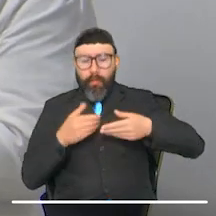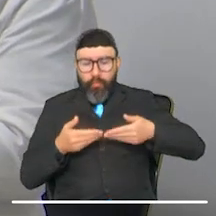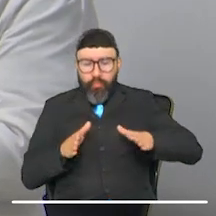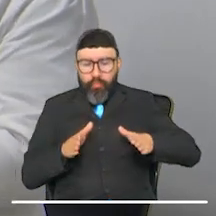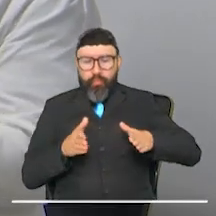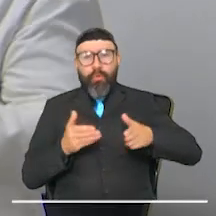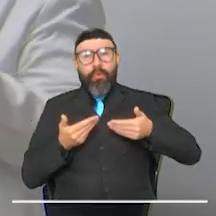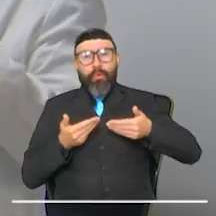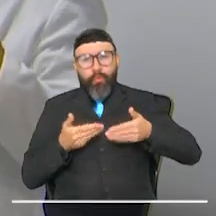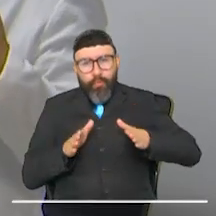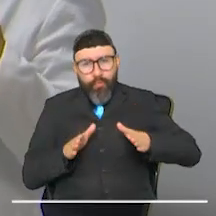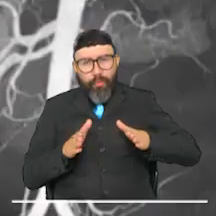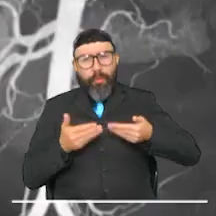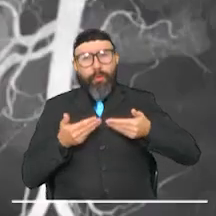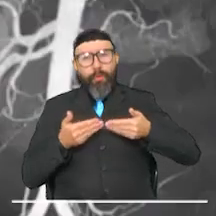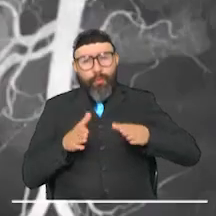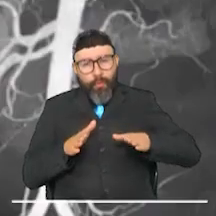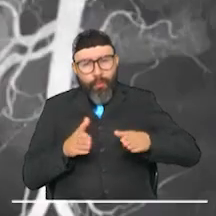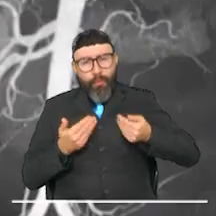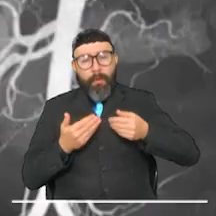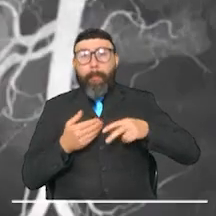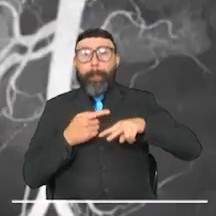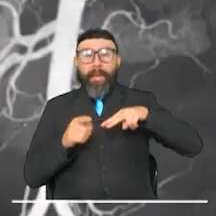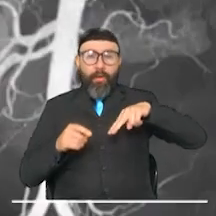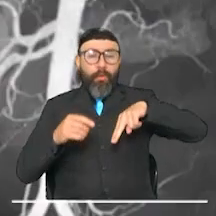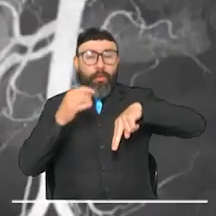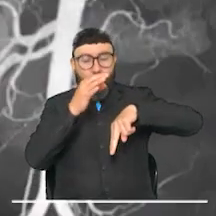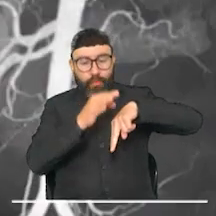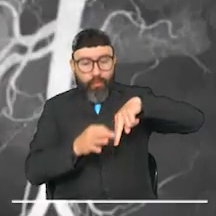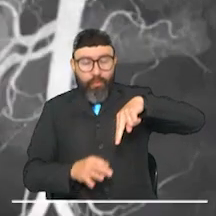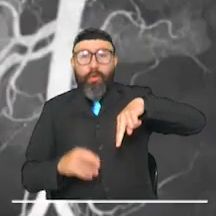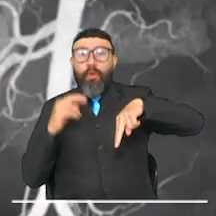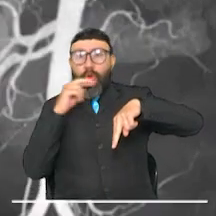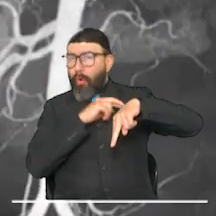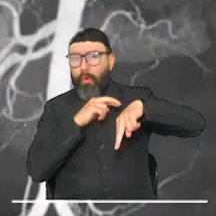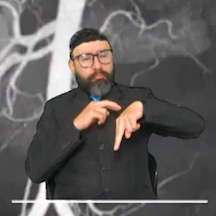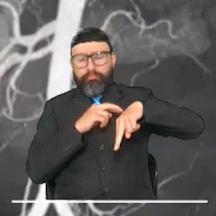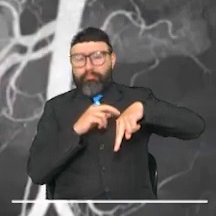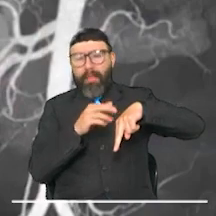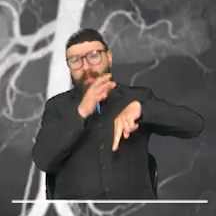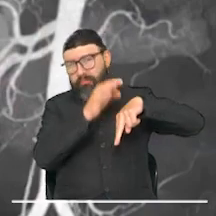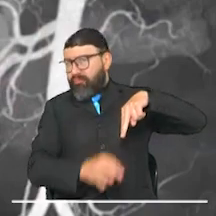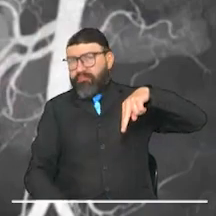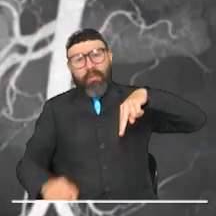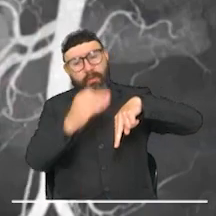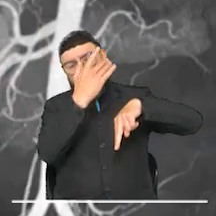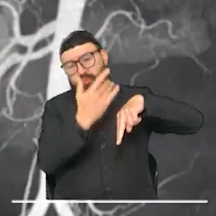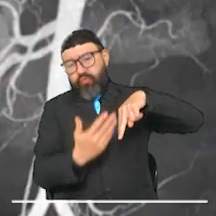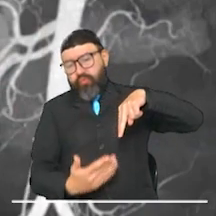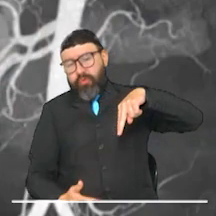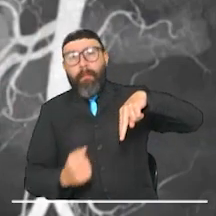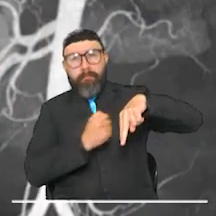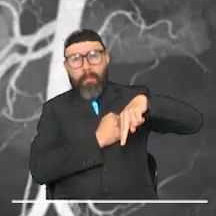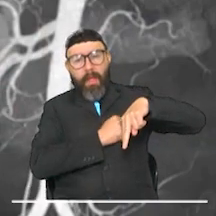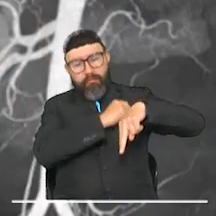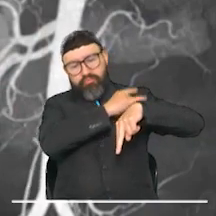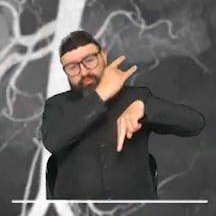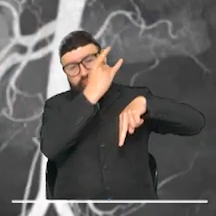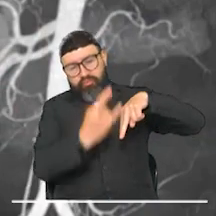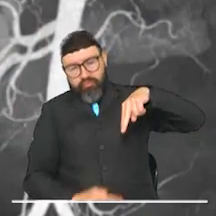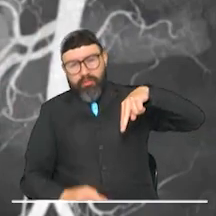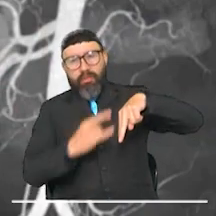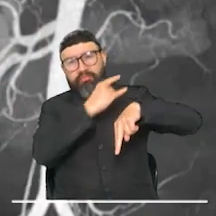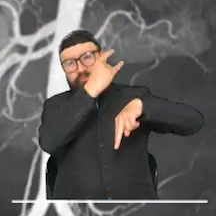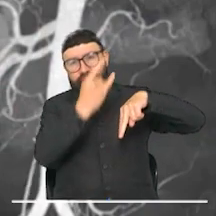no tienen válvulas decir el flujo es totalmente laminar impulsado por la bomba que tenemos que es el corazón y